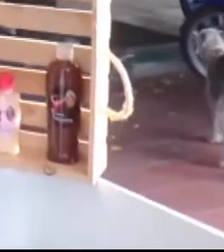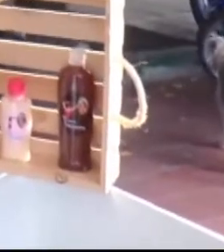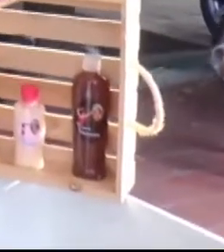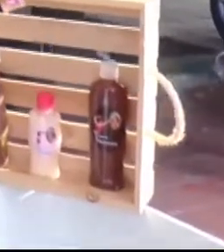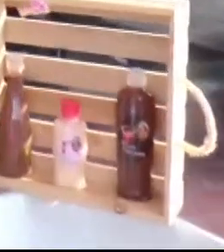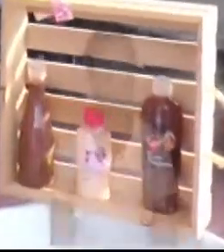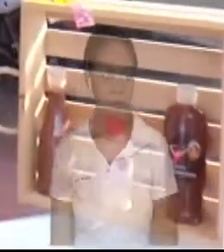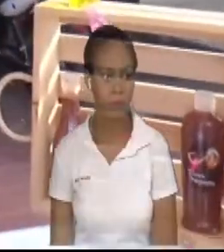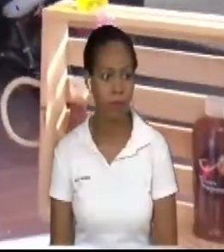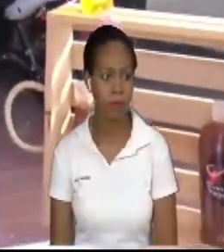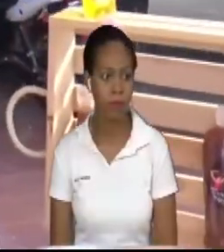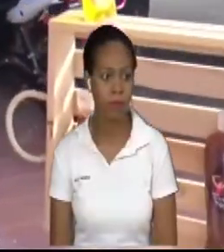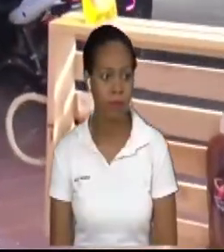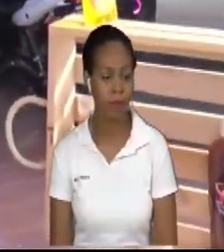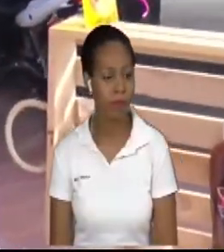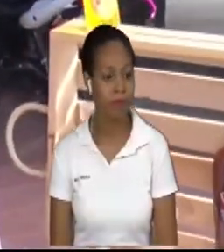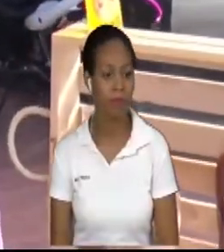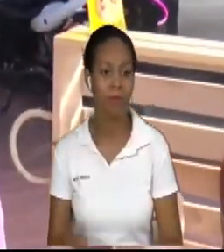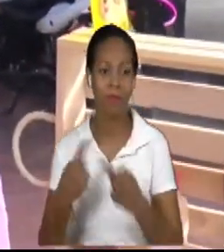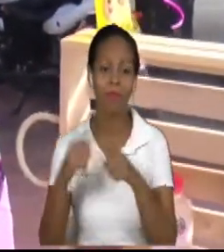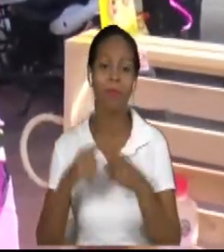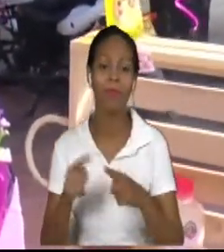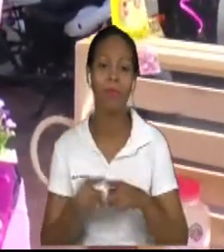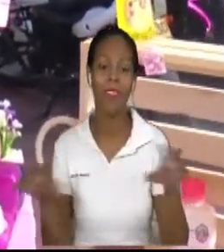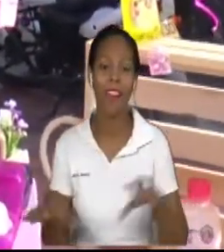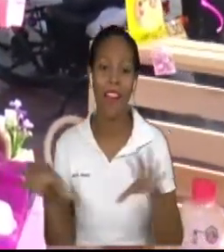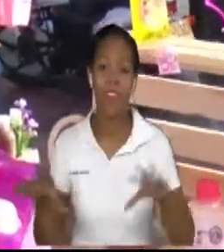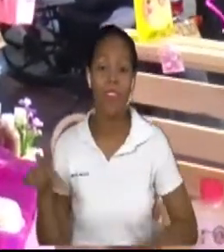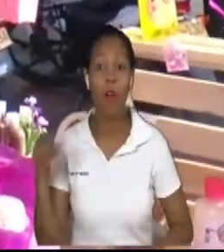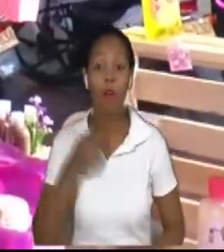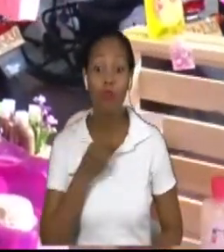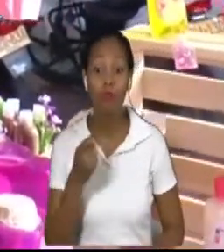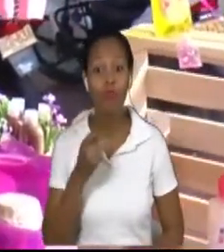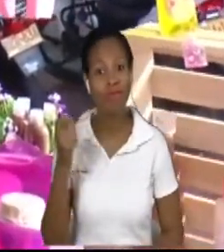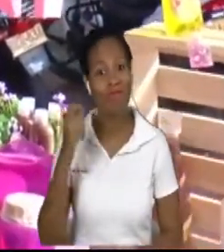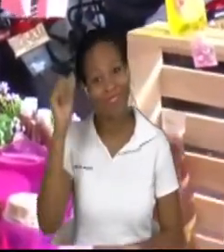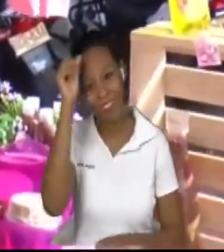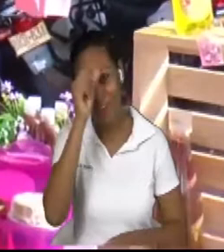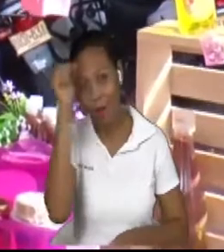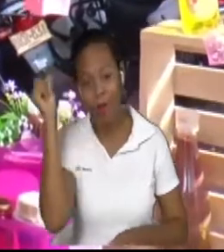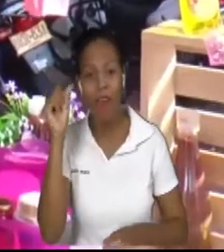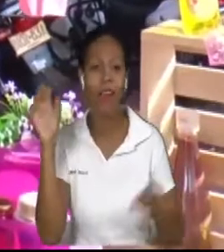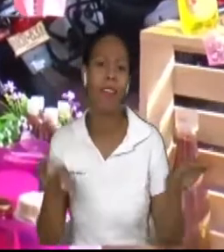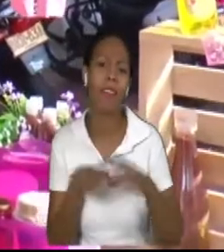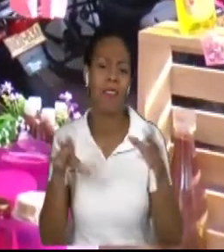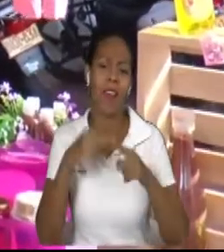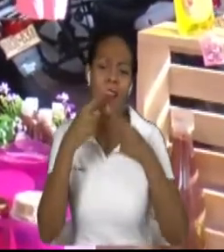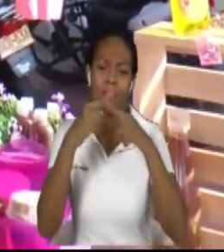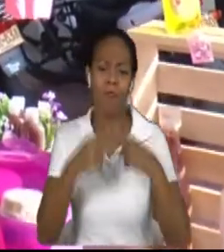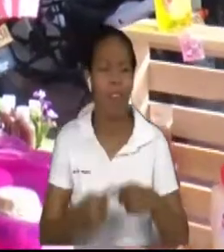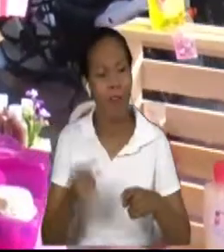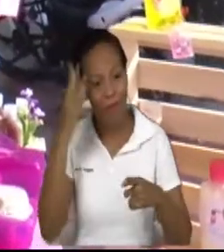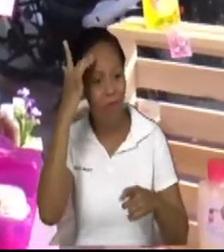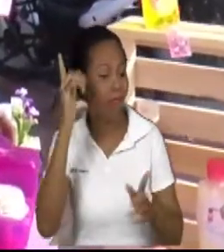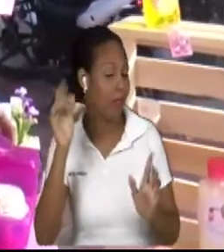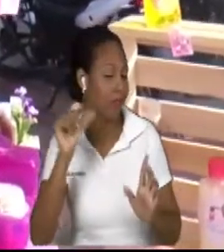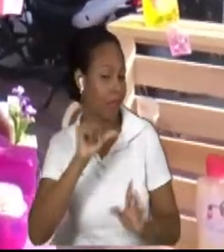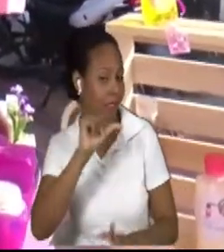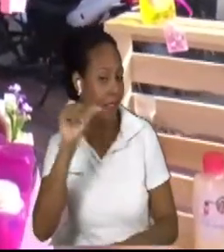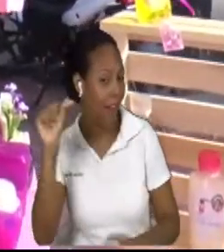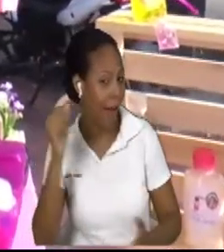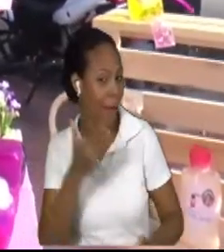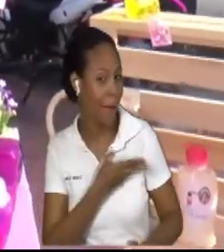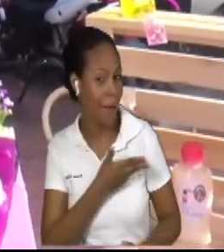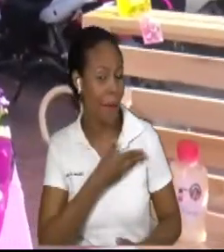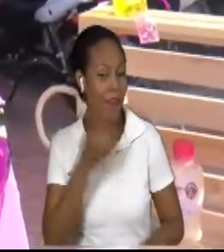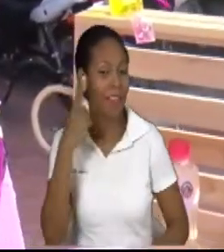ustedes pudieran adquirir ese obsequio que con mucho amor y cariño teníamos que darles a las reinas del hogar. Quiero contarles